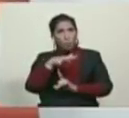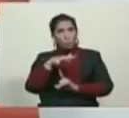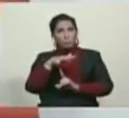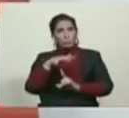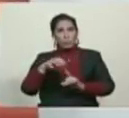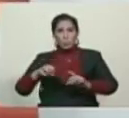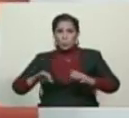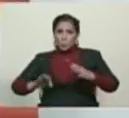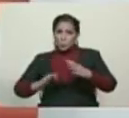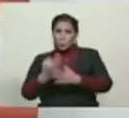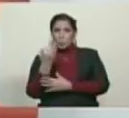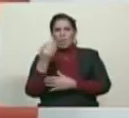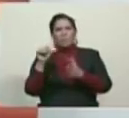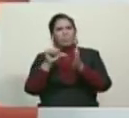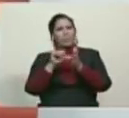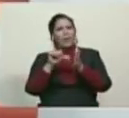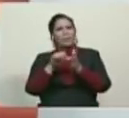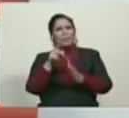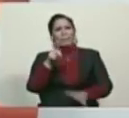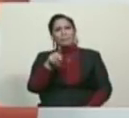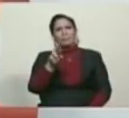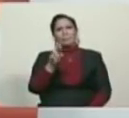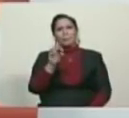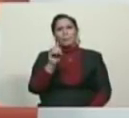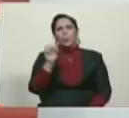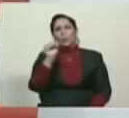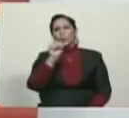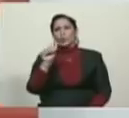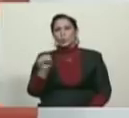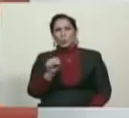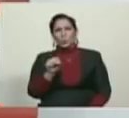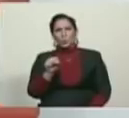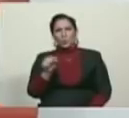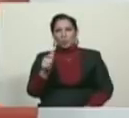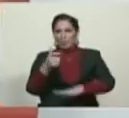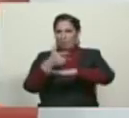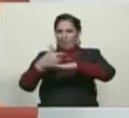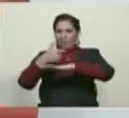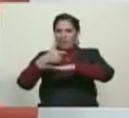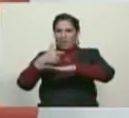¿De dónde va a salir una cosa como PROSUR? De los gobiernos.